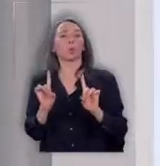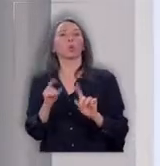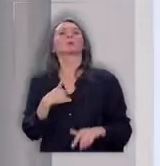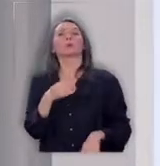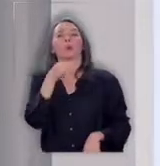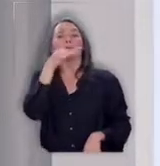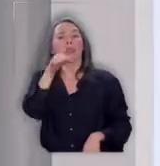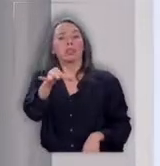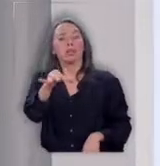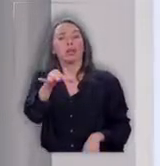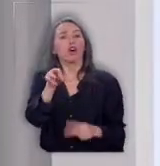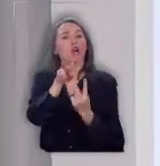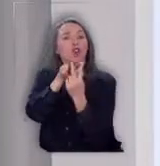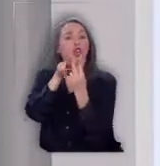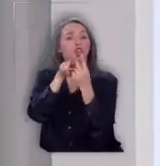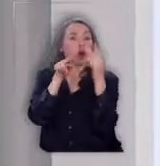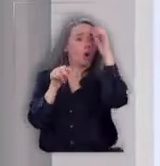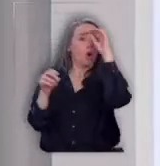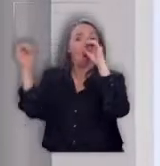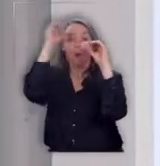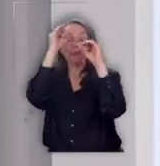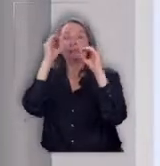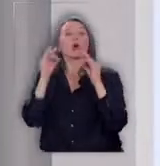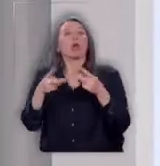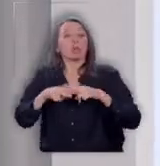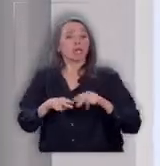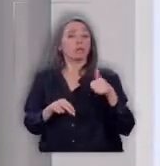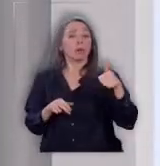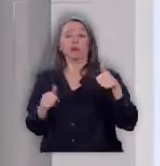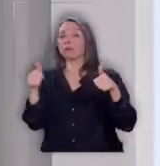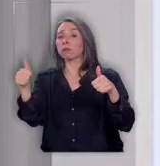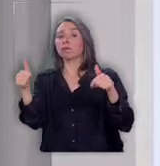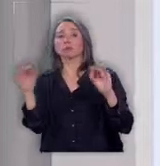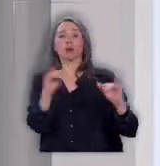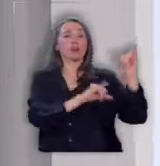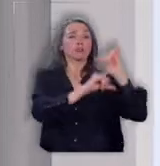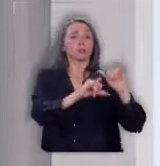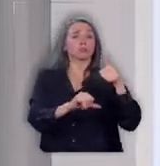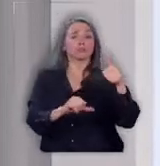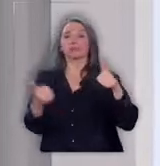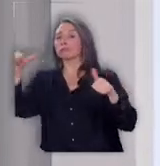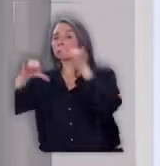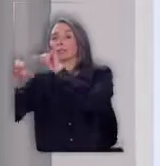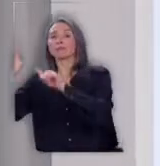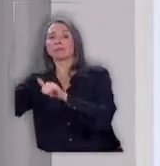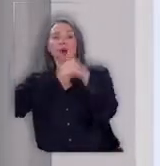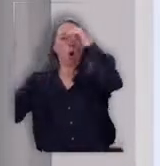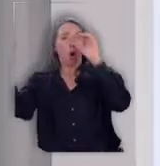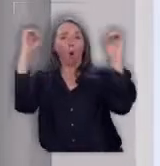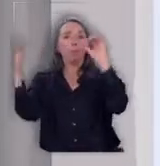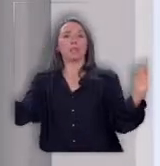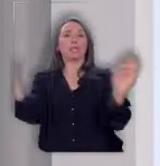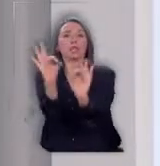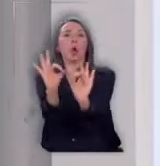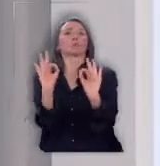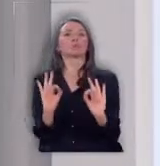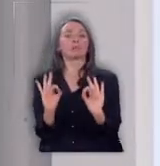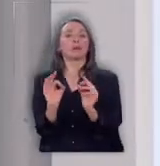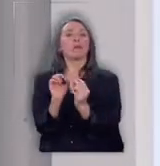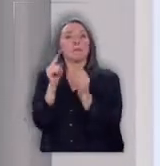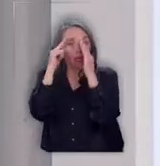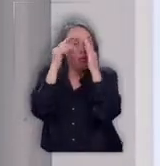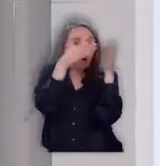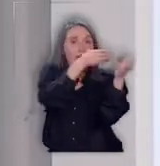Yo diría que ambos enfoques Son técnicamente correctos son científicamente correctos pero apuntan en dos